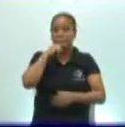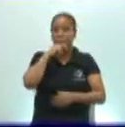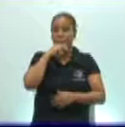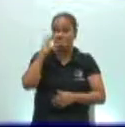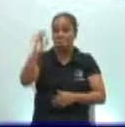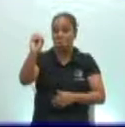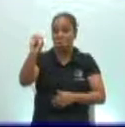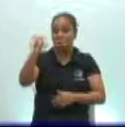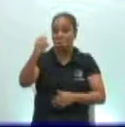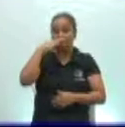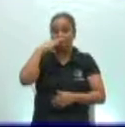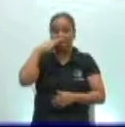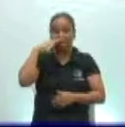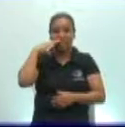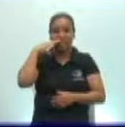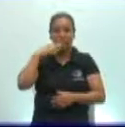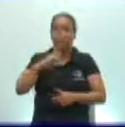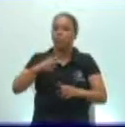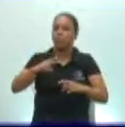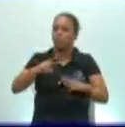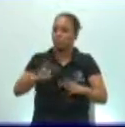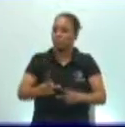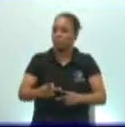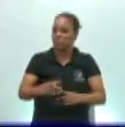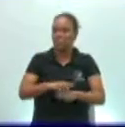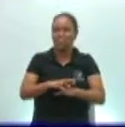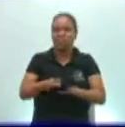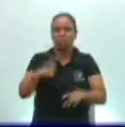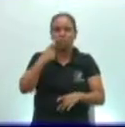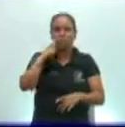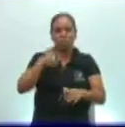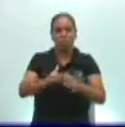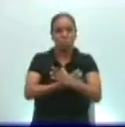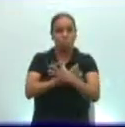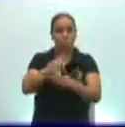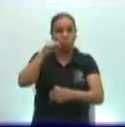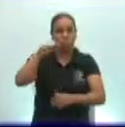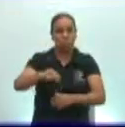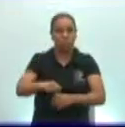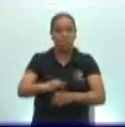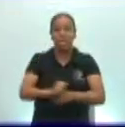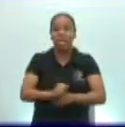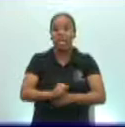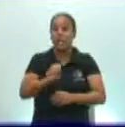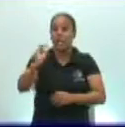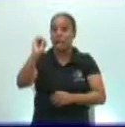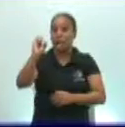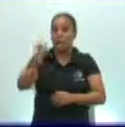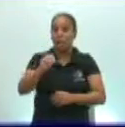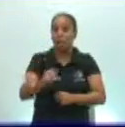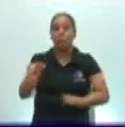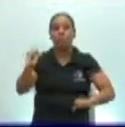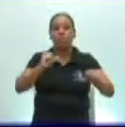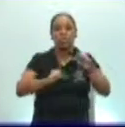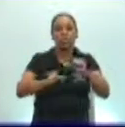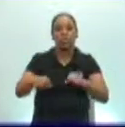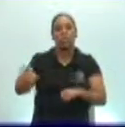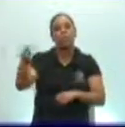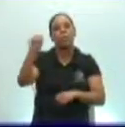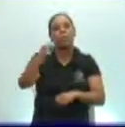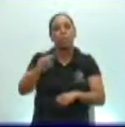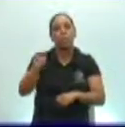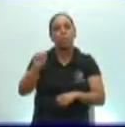elemento químico oxígeno, ya ese símbolo ustedes lo conocen. Y les estoy diciendo también que es una sustancia molecular, por